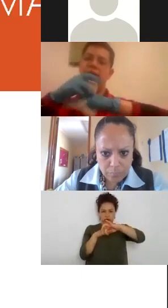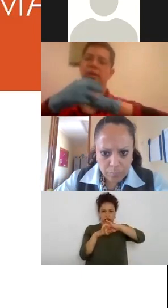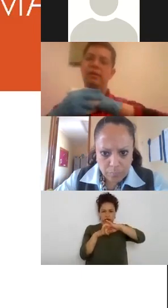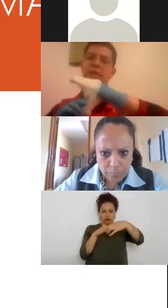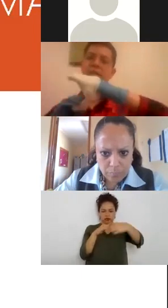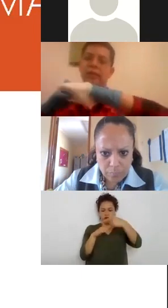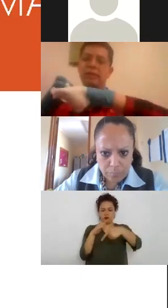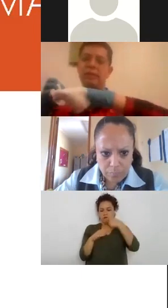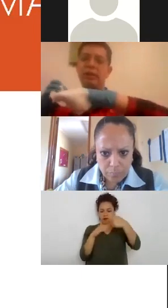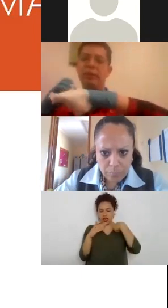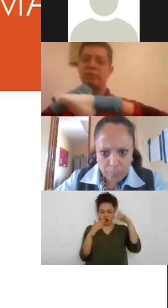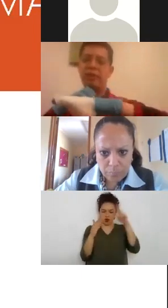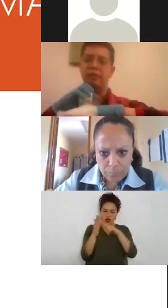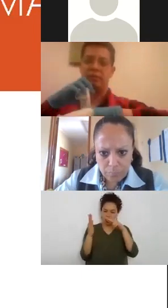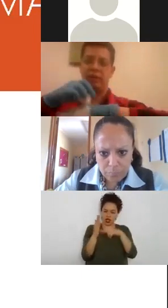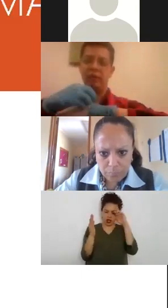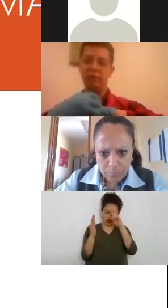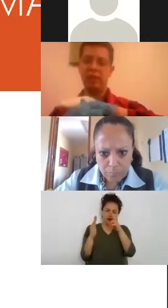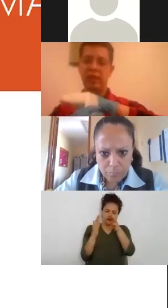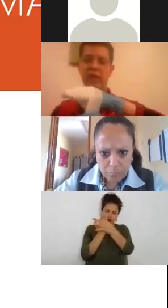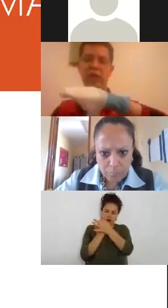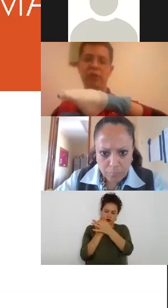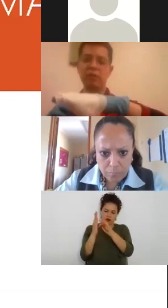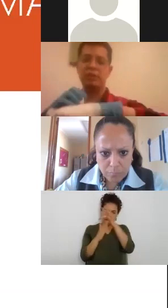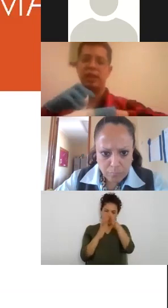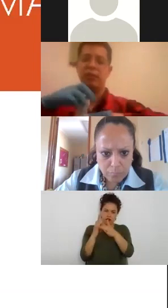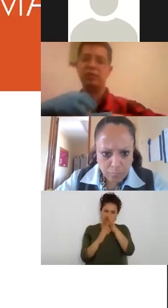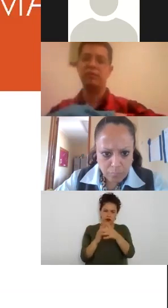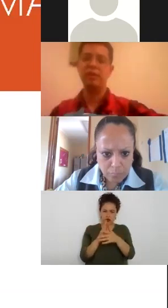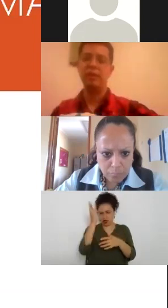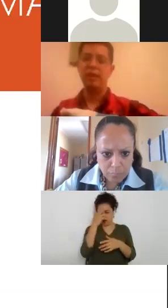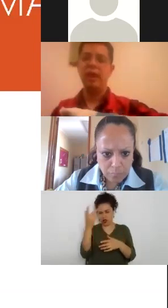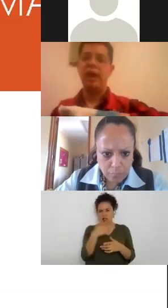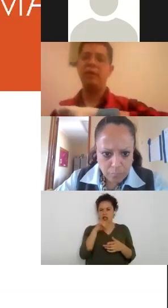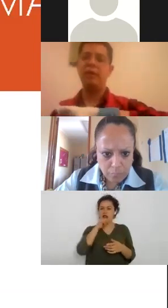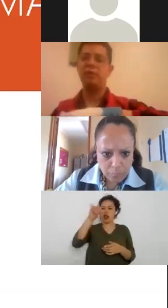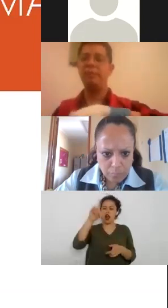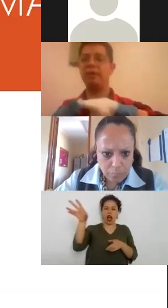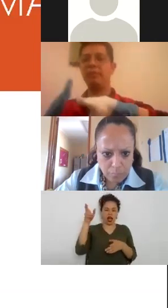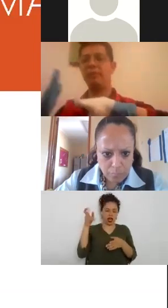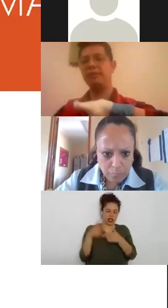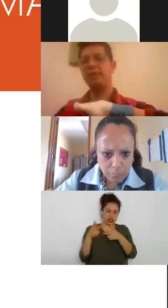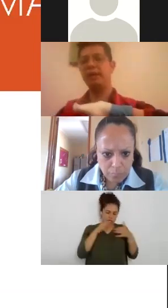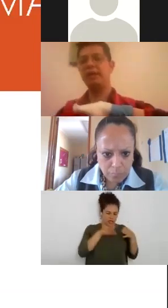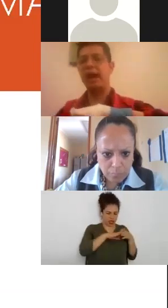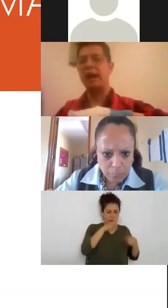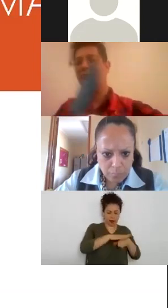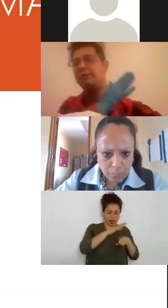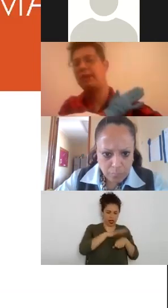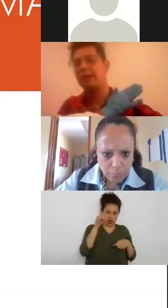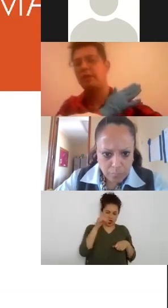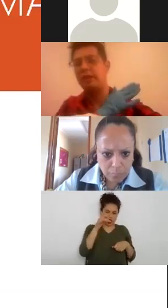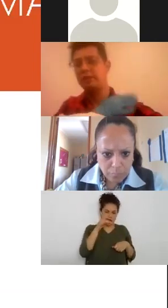vaya de distal a proximal. Recordemos que cuando decimos distal a proximal, hablamos de la parte más lejana a